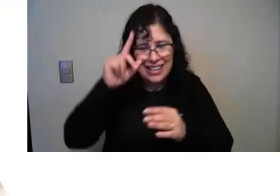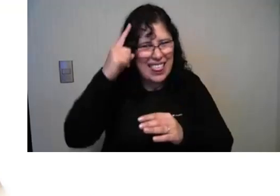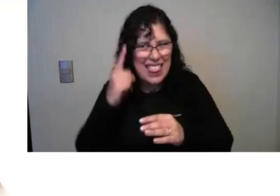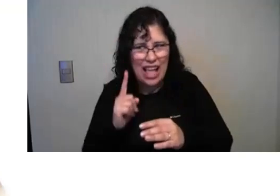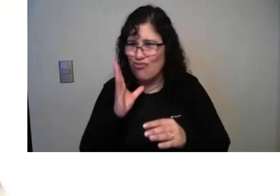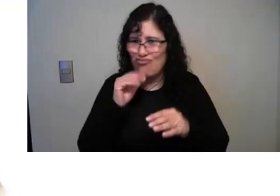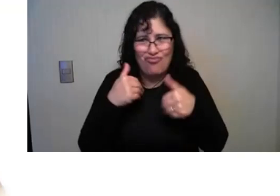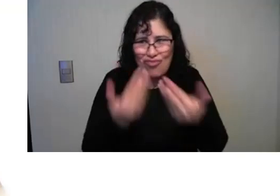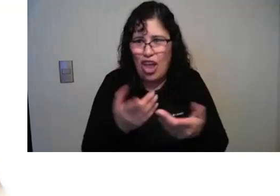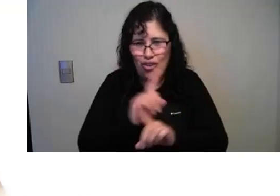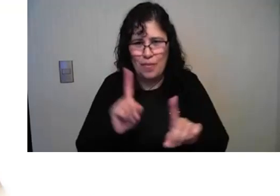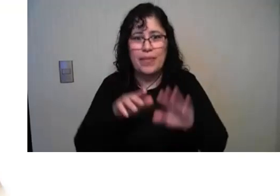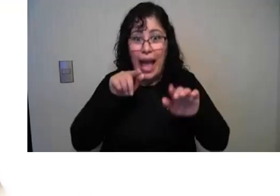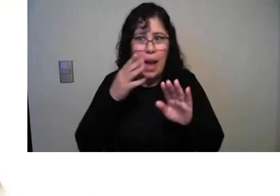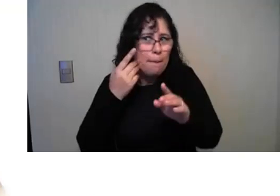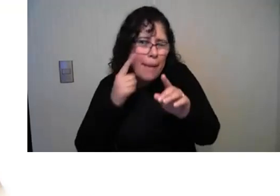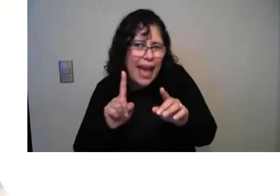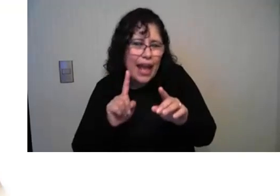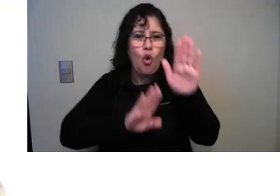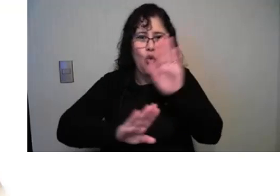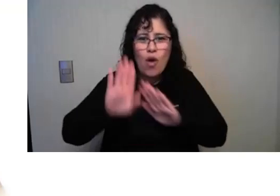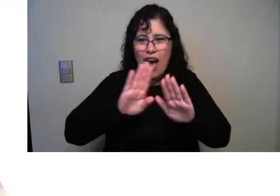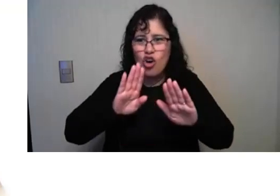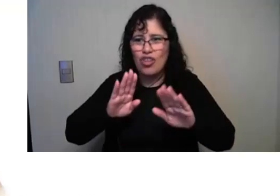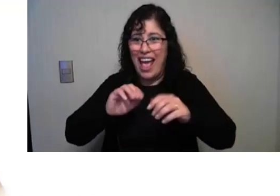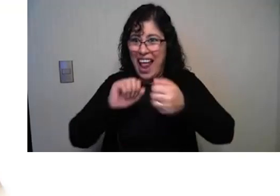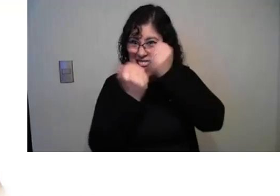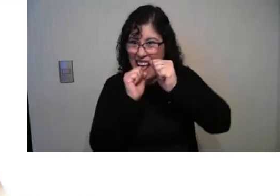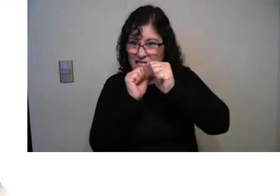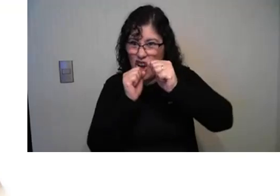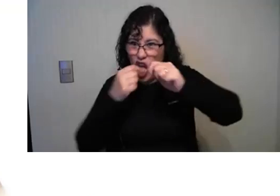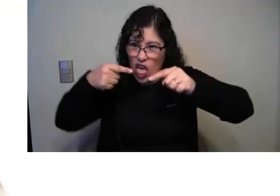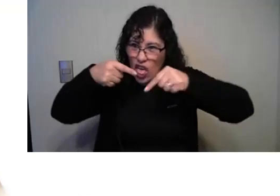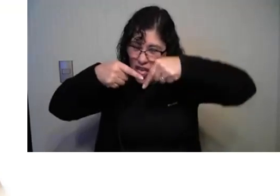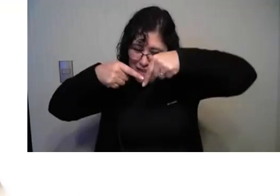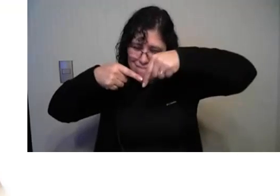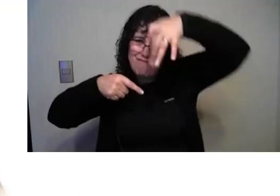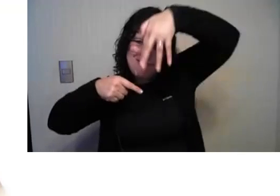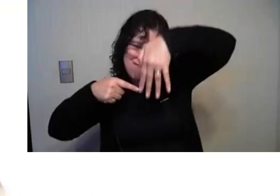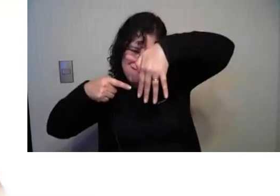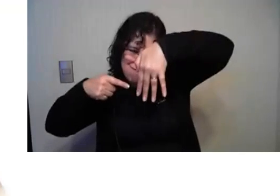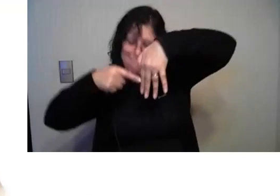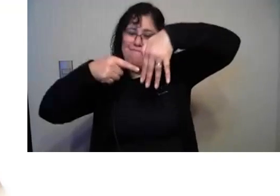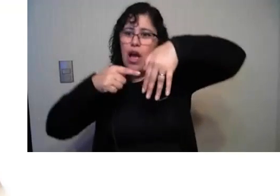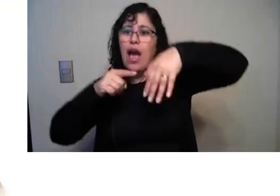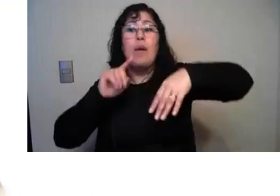nervios, ¿cierto? Pero no voy a producir daño en los segmentos